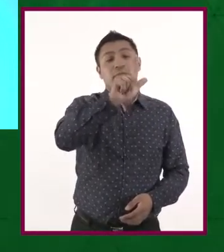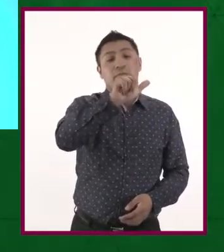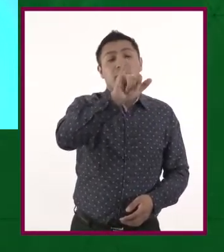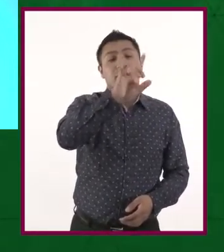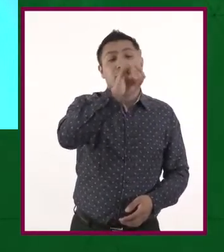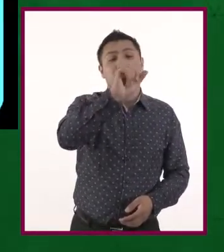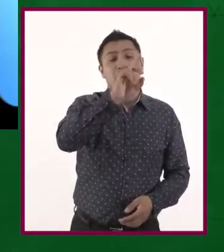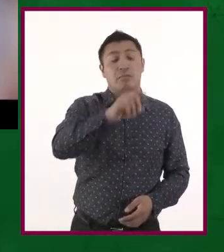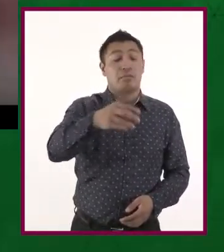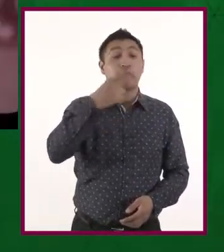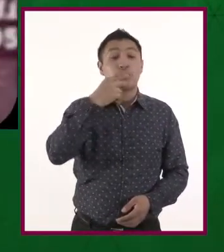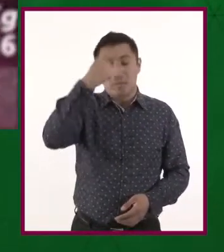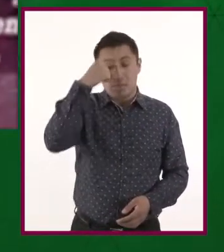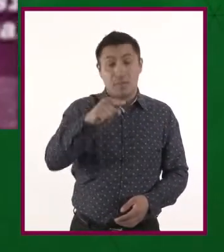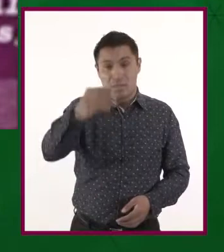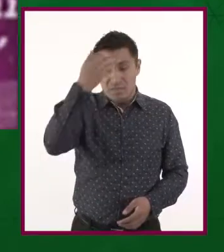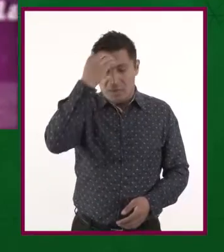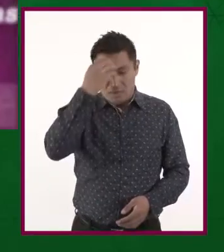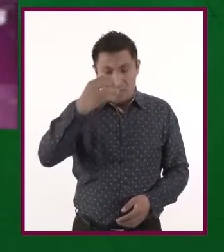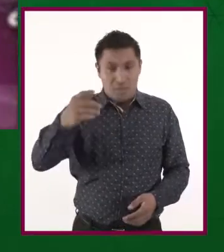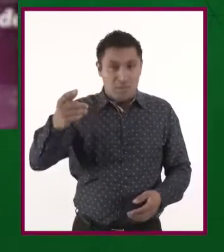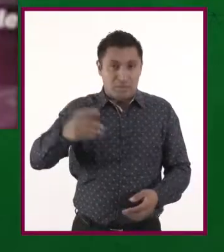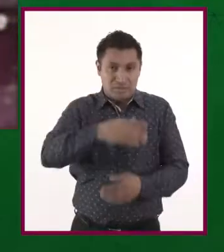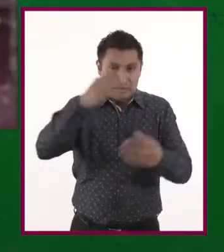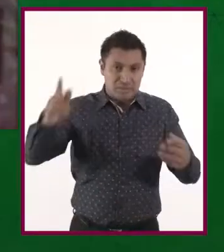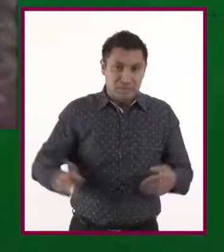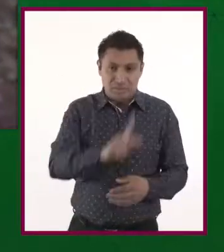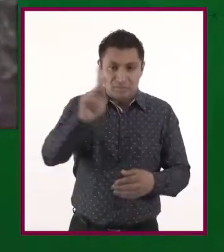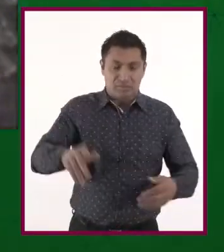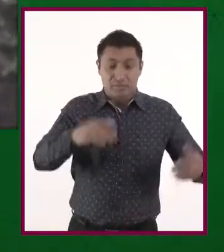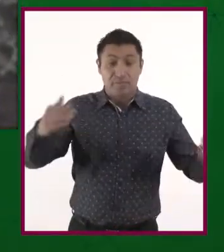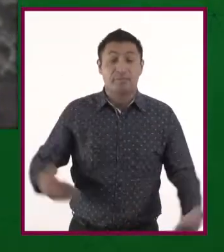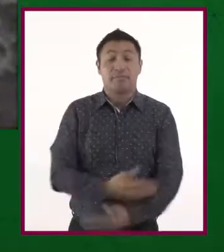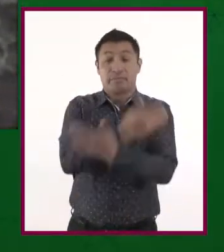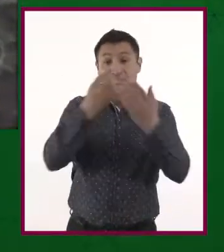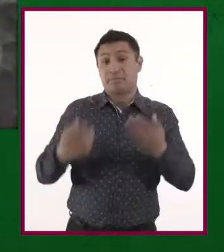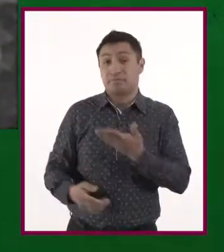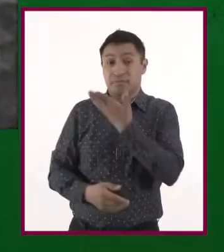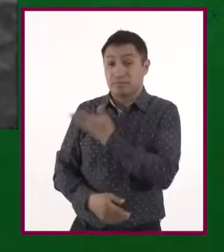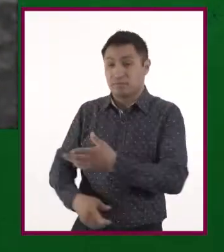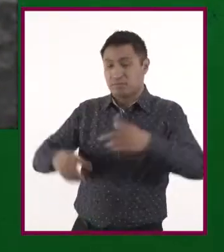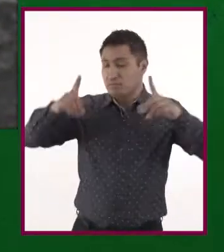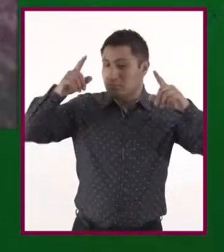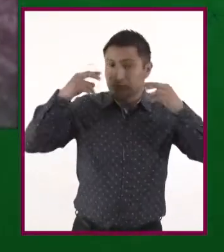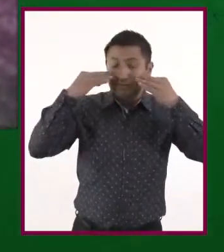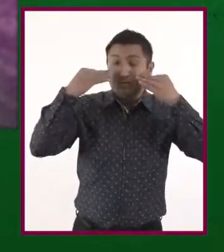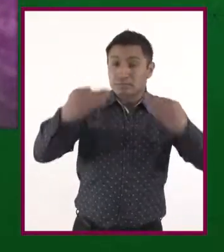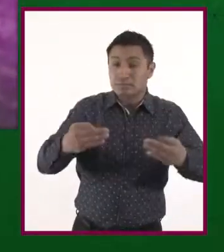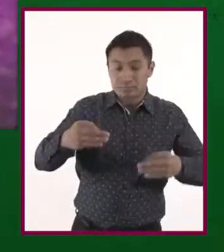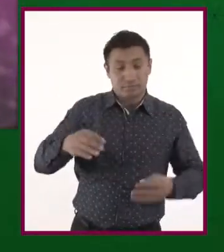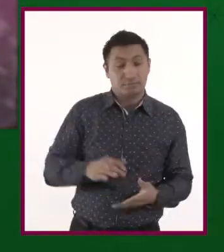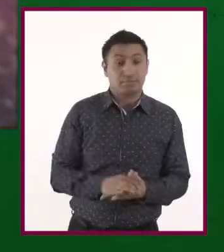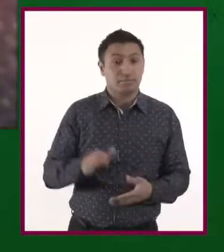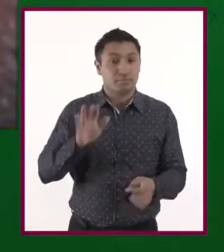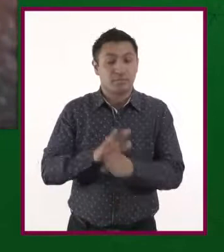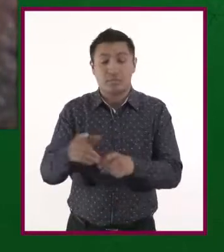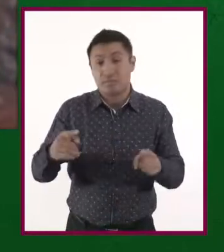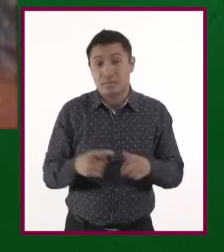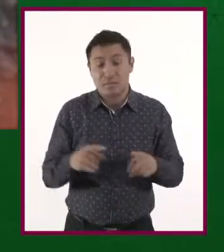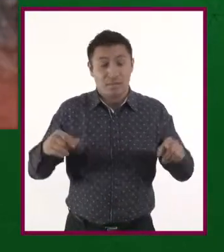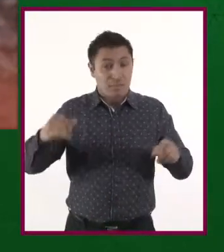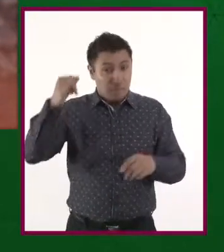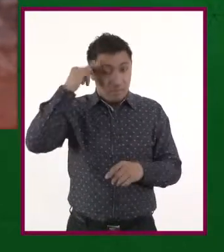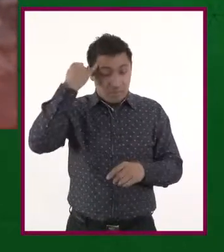pueblos originarios. En esta primera fotografía observa una tarea física que solía asignarse a los indígenas.